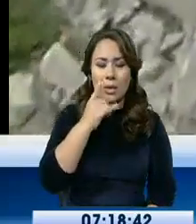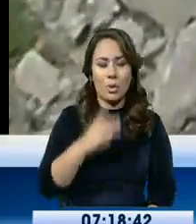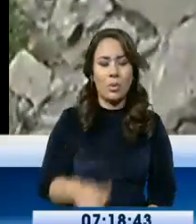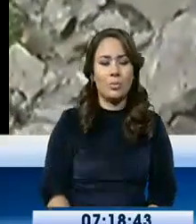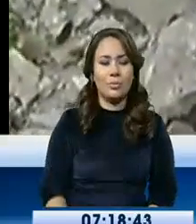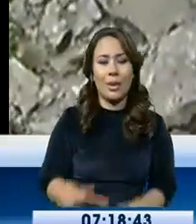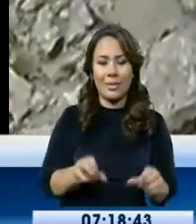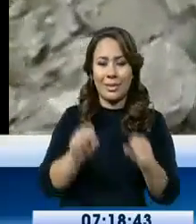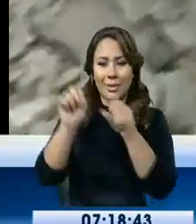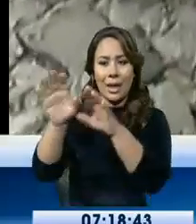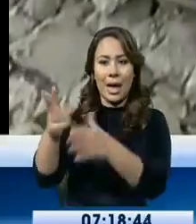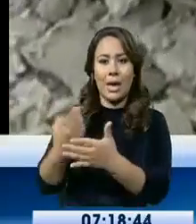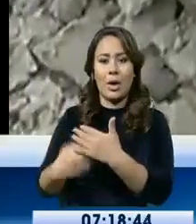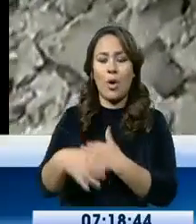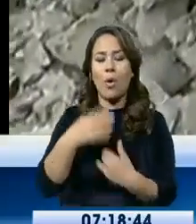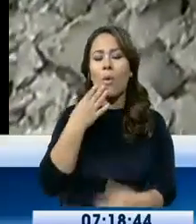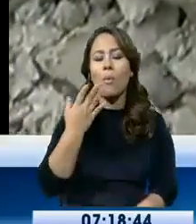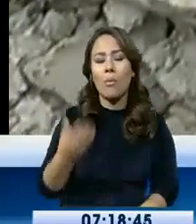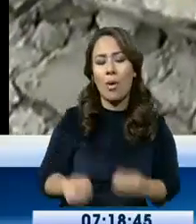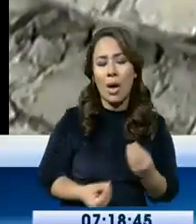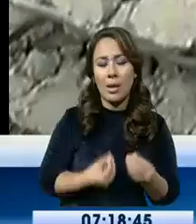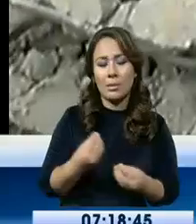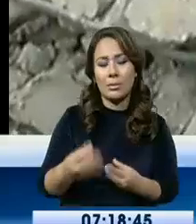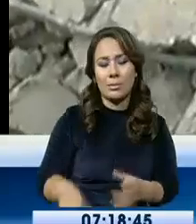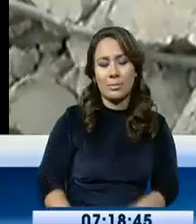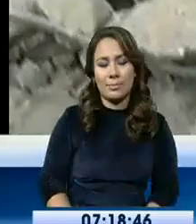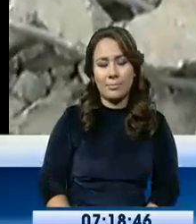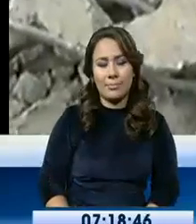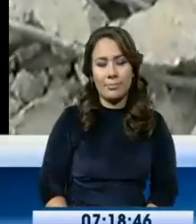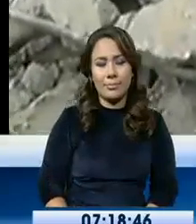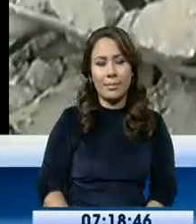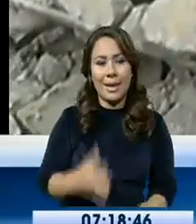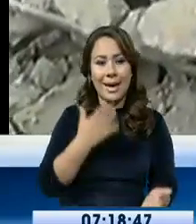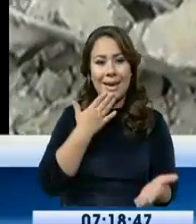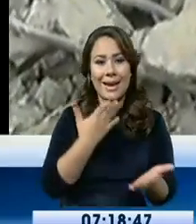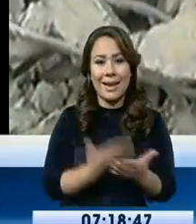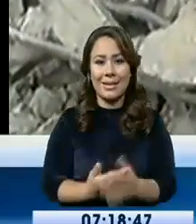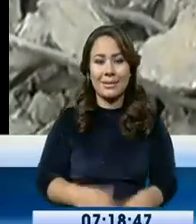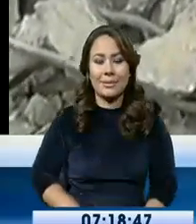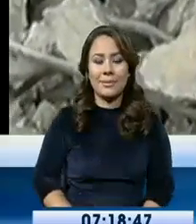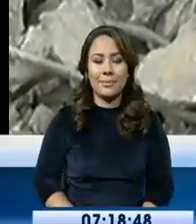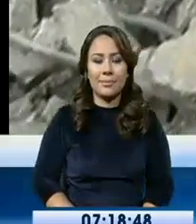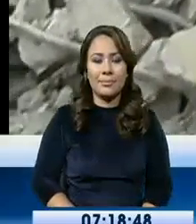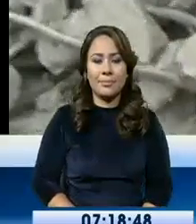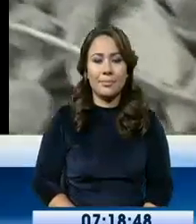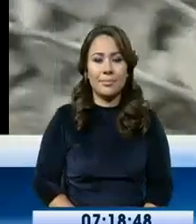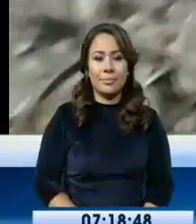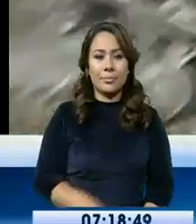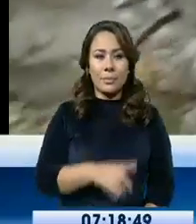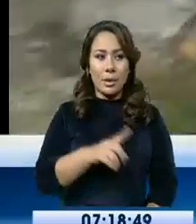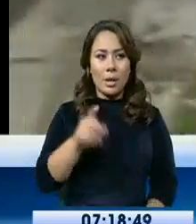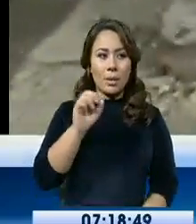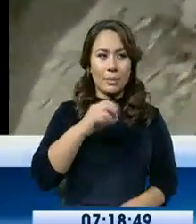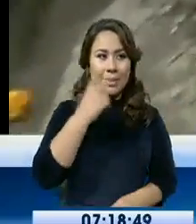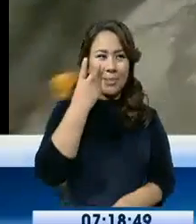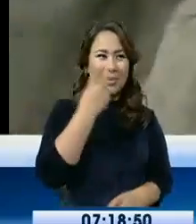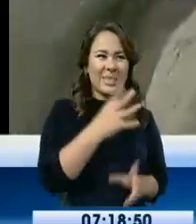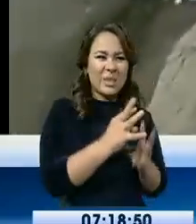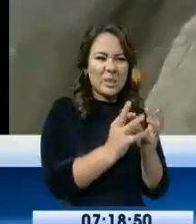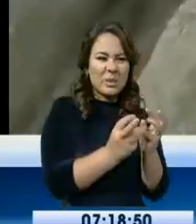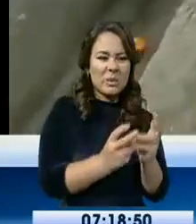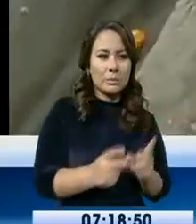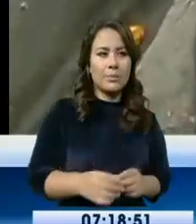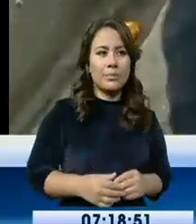sus hijos. Ok, perfecto, mi estimada, muchas gracias. Por acá podemos apreciar nosotros, y justamente